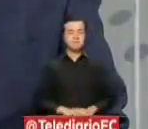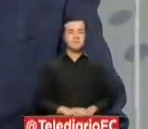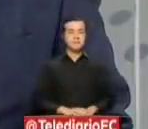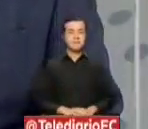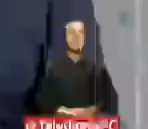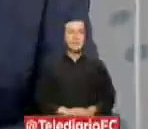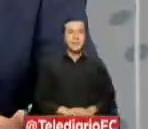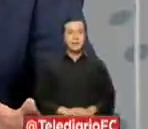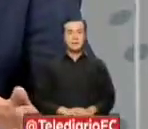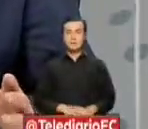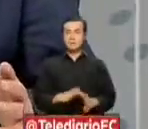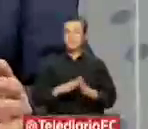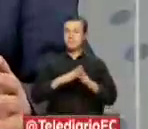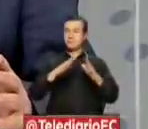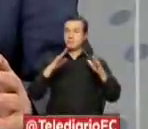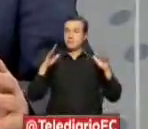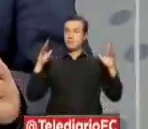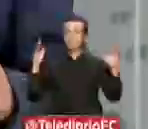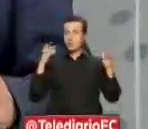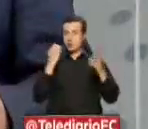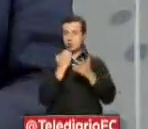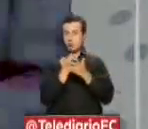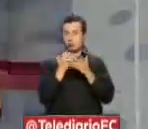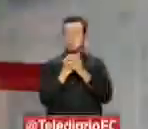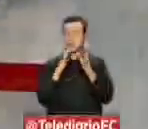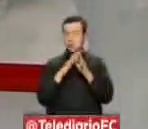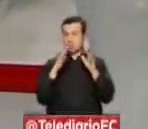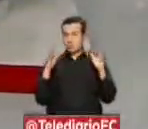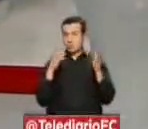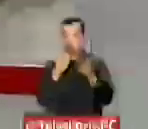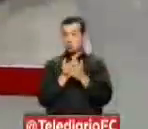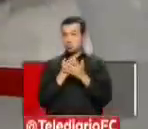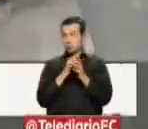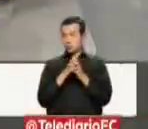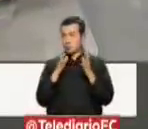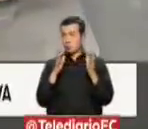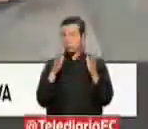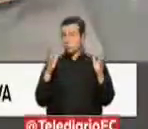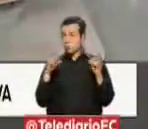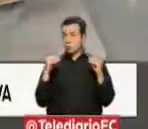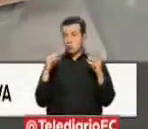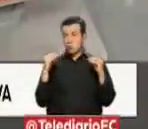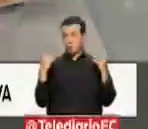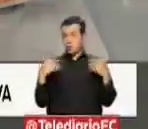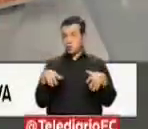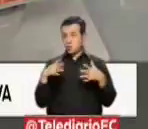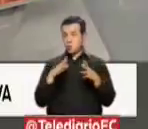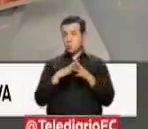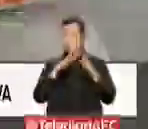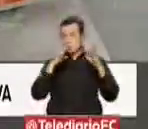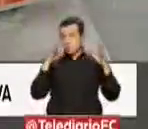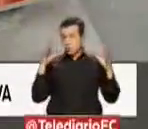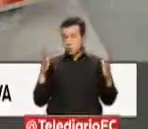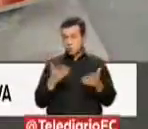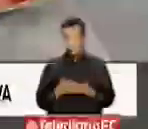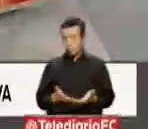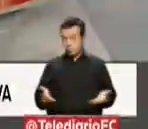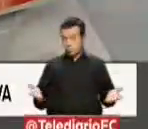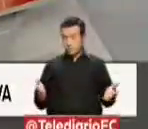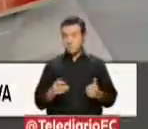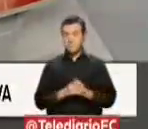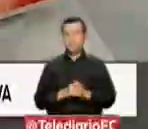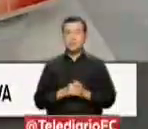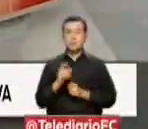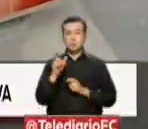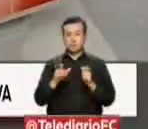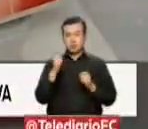estamos hablando de una enorme potencialidad económica. Es un sector económico que tiene enormes activos. Pero para que